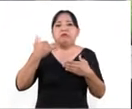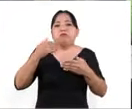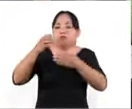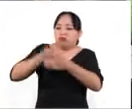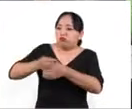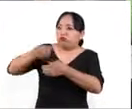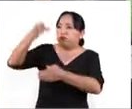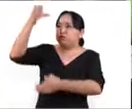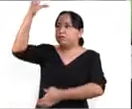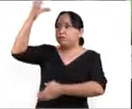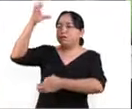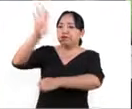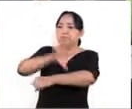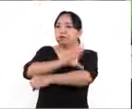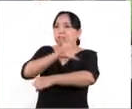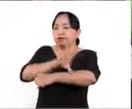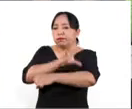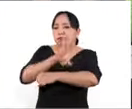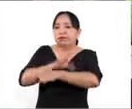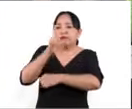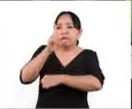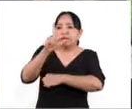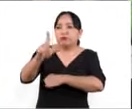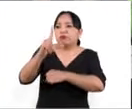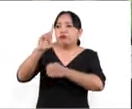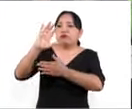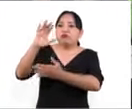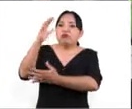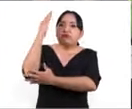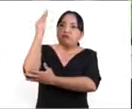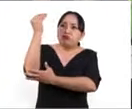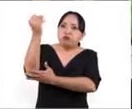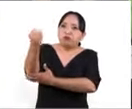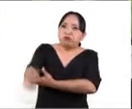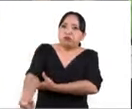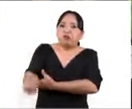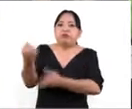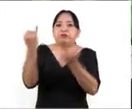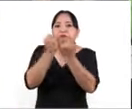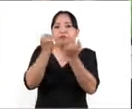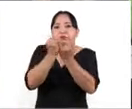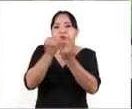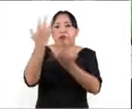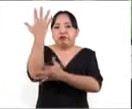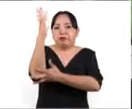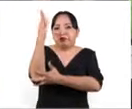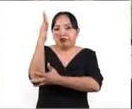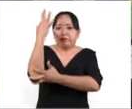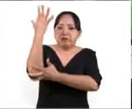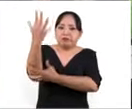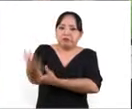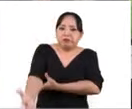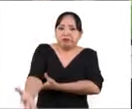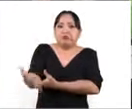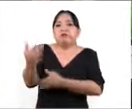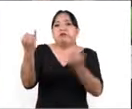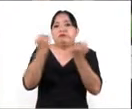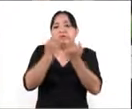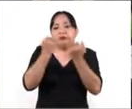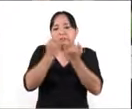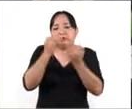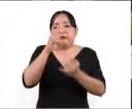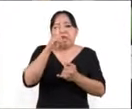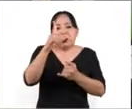postes, caída de árboles, caídas sin lesionados. Lo grueso ha sido afortunadamente crisis nerviosa y cortes de luz